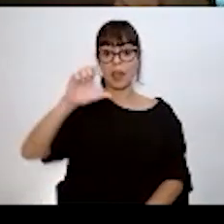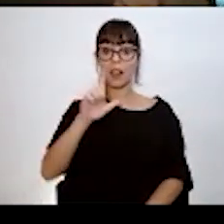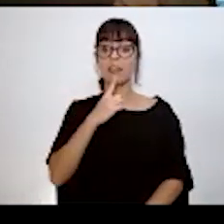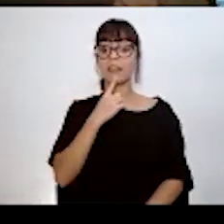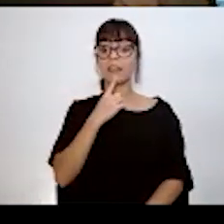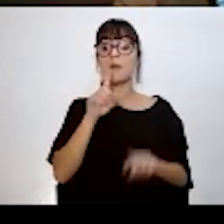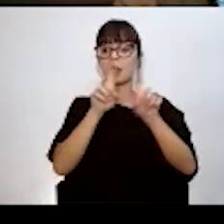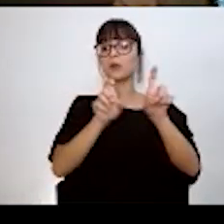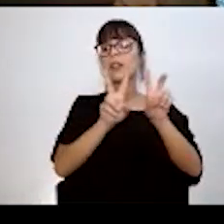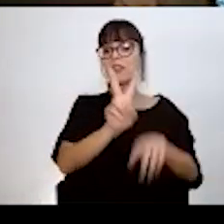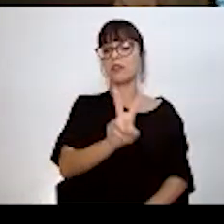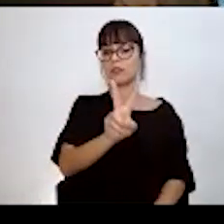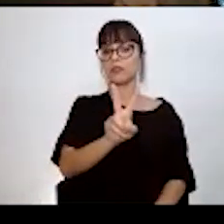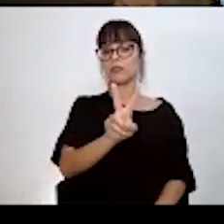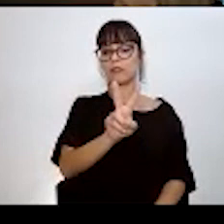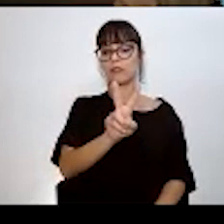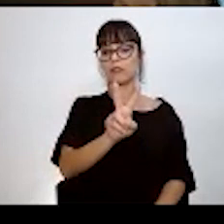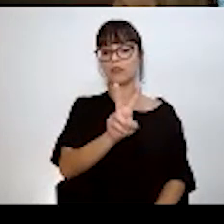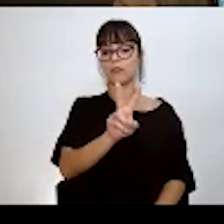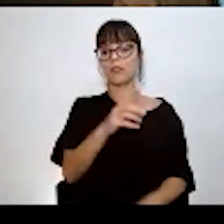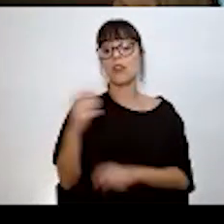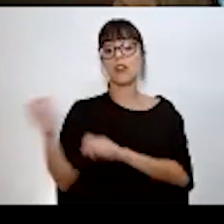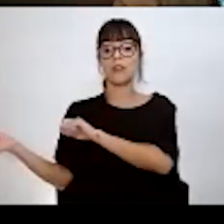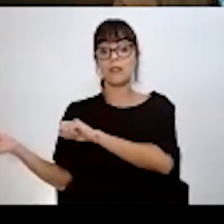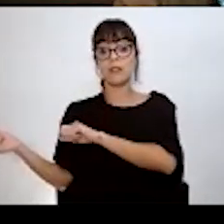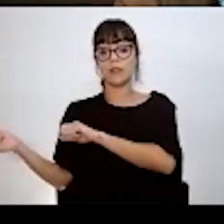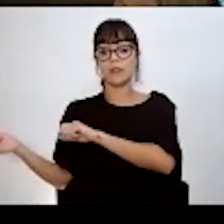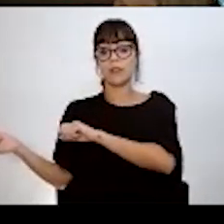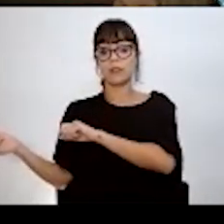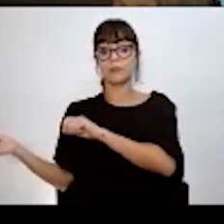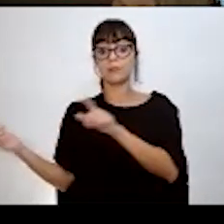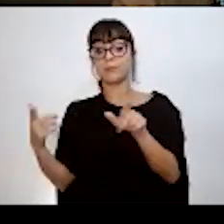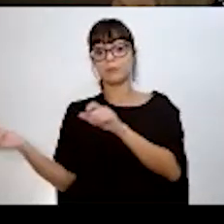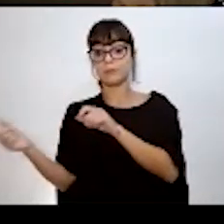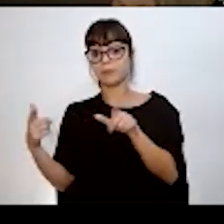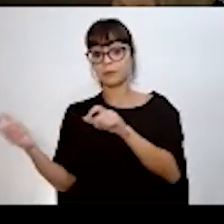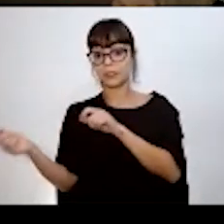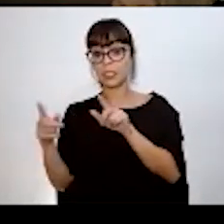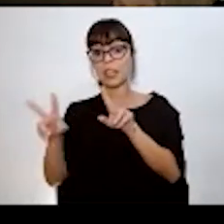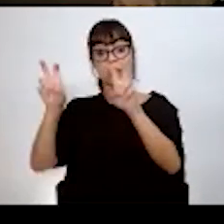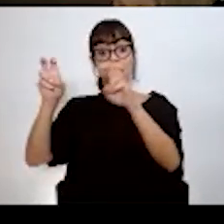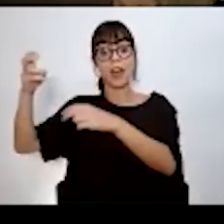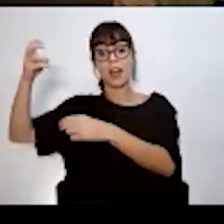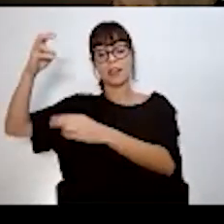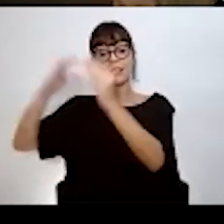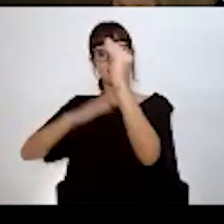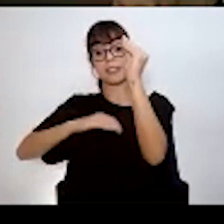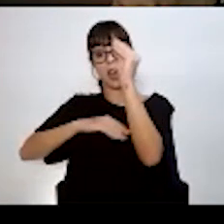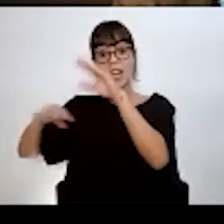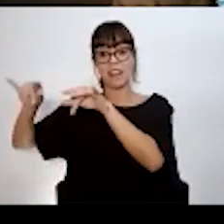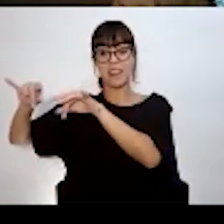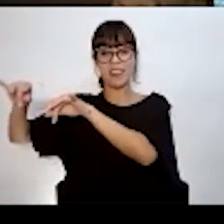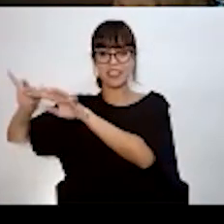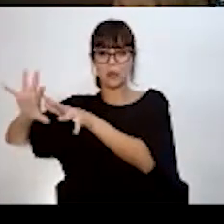cronología propuesta puede tener la dinámica migratoria provocada por la desertización del Sáhara? Esa es una. Y en el segundo lugar,